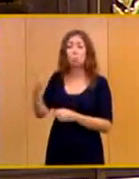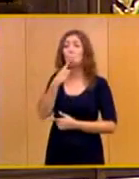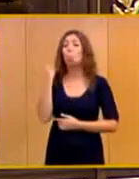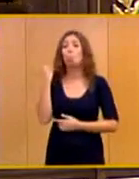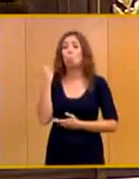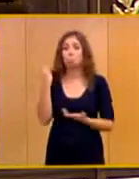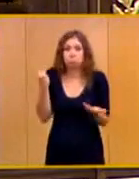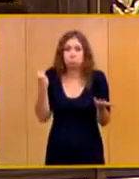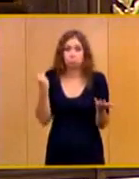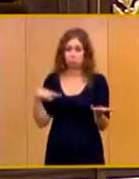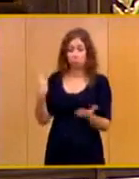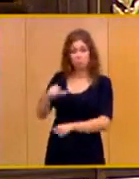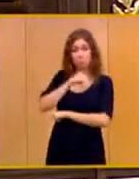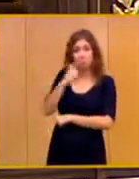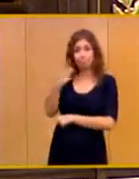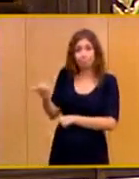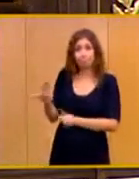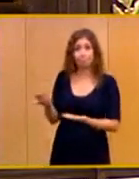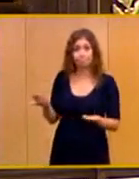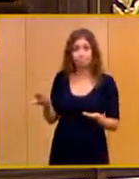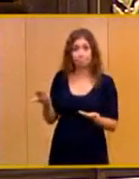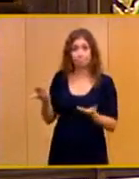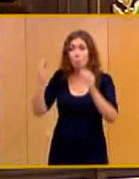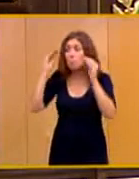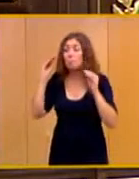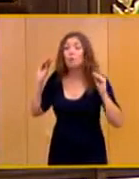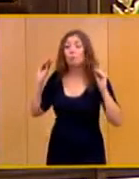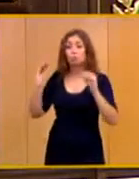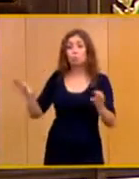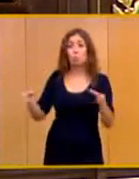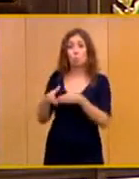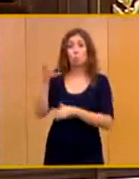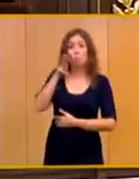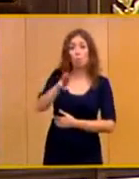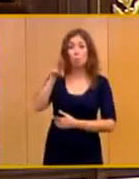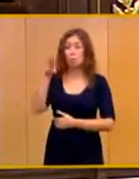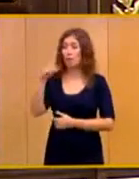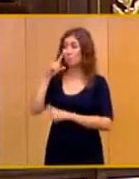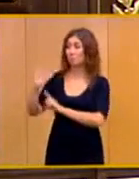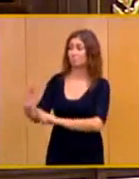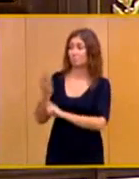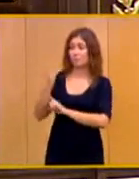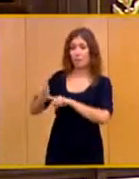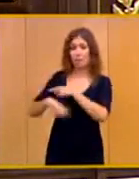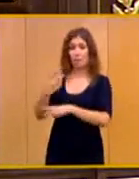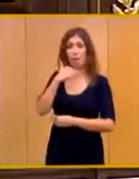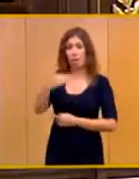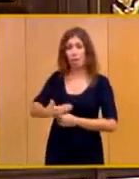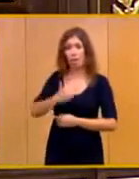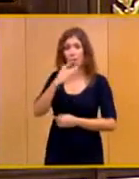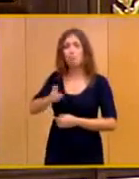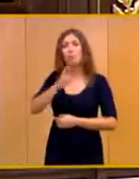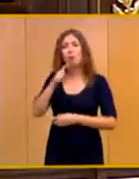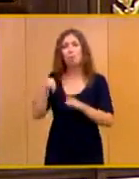Estamos esperando a que el Partido Popular presente una reforma a través de una ley